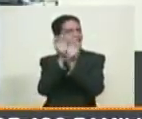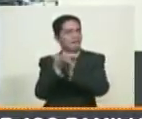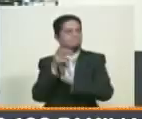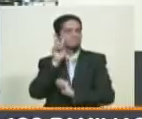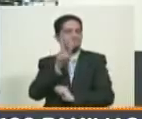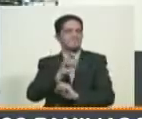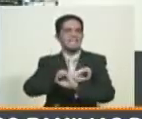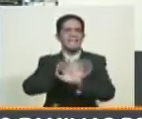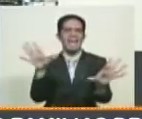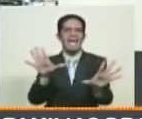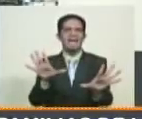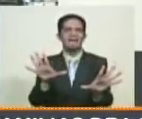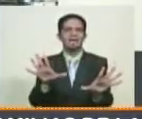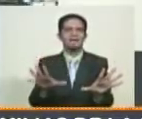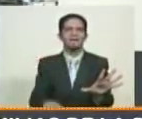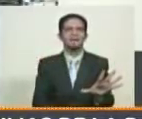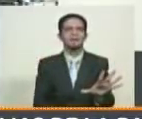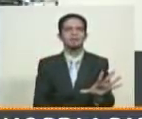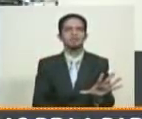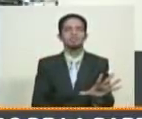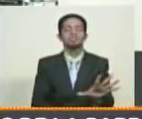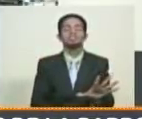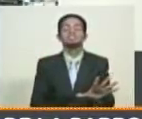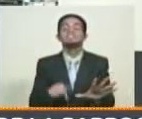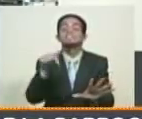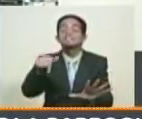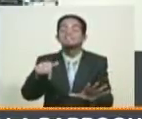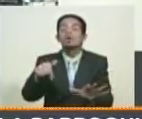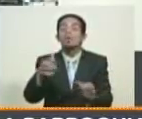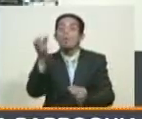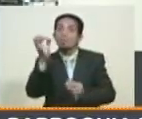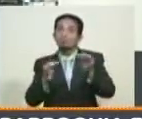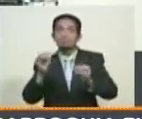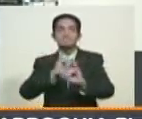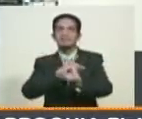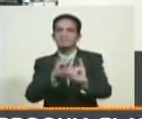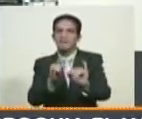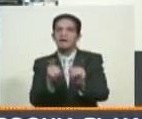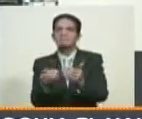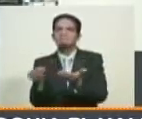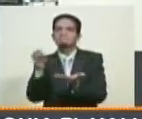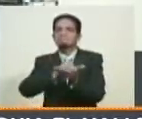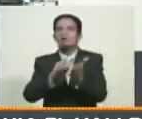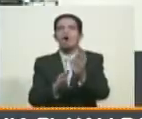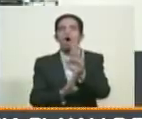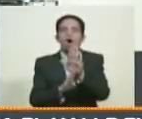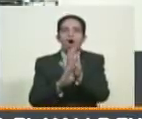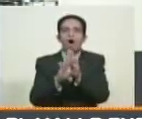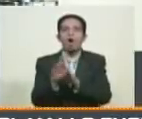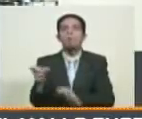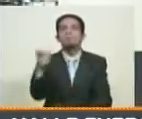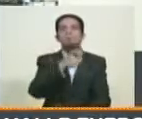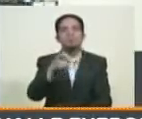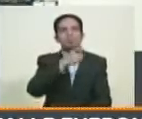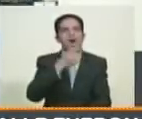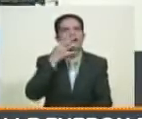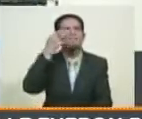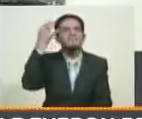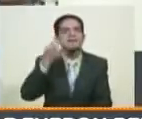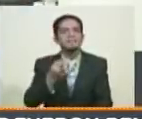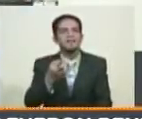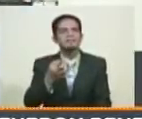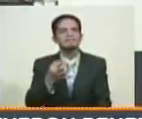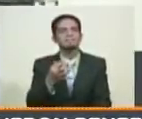Se ve a simple vista el rescate de la justicia, la búsqueda de la verdad, que no